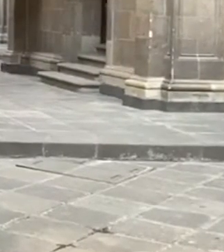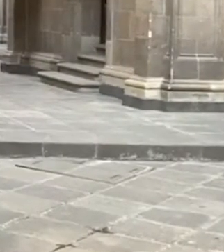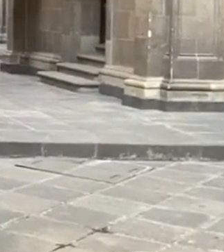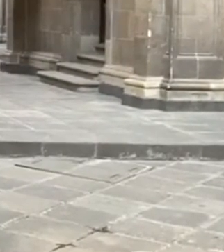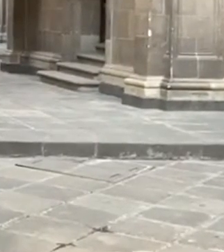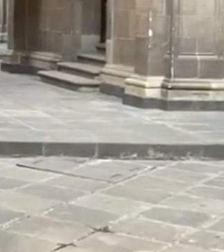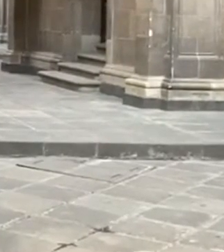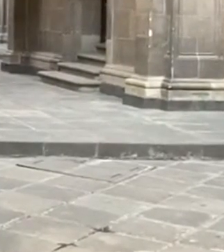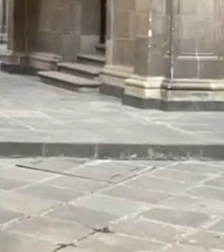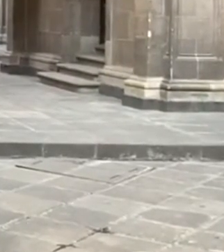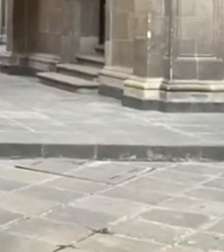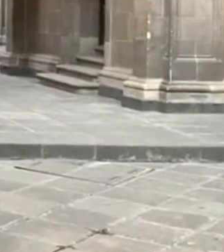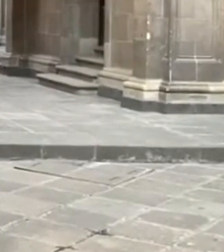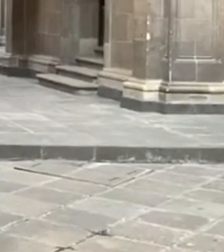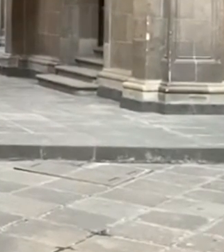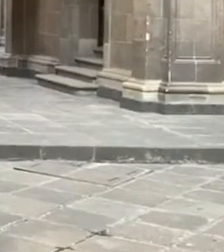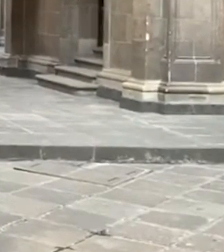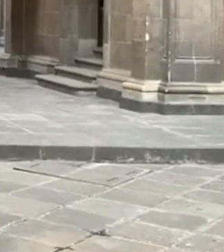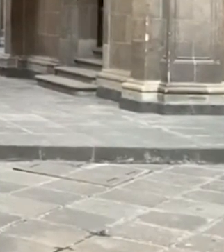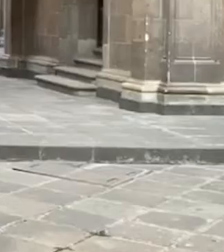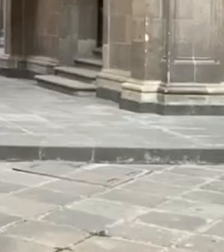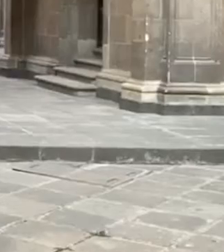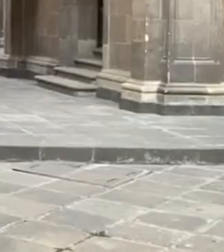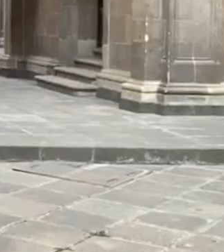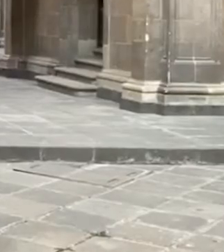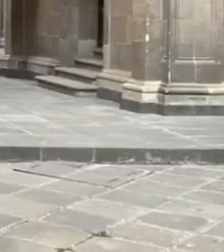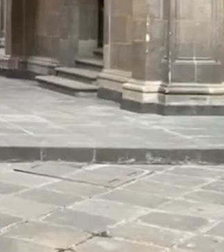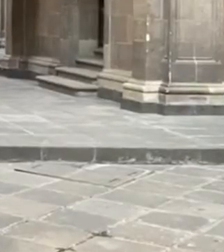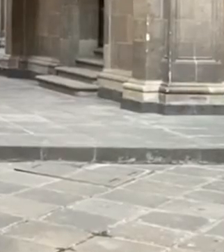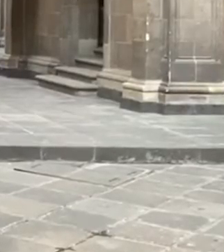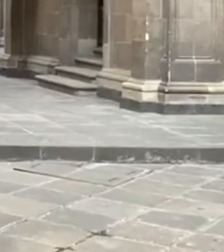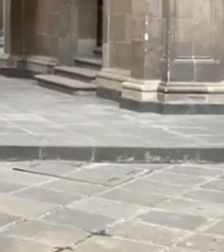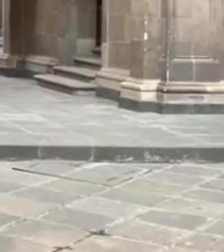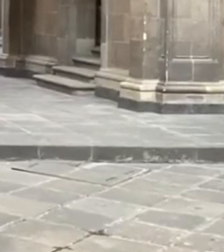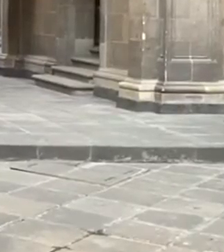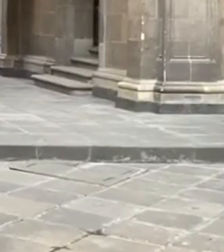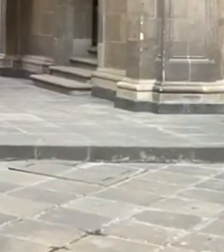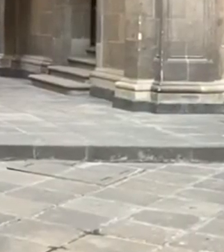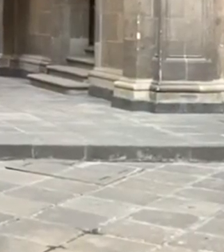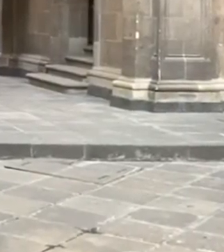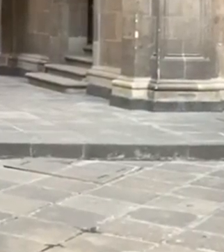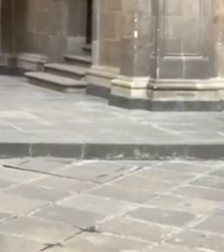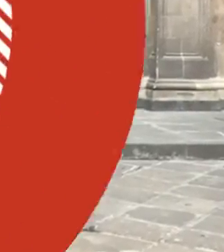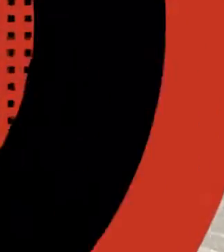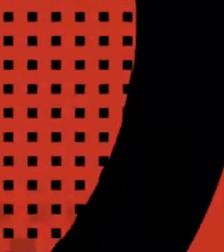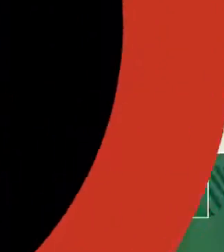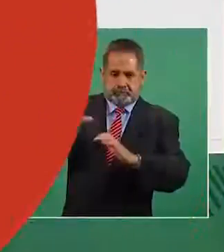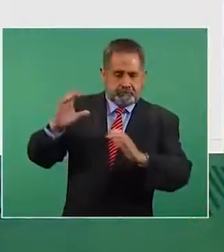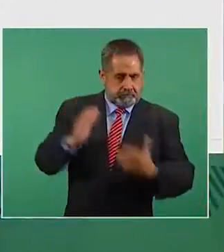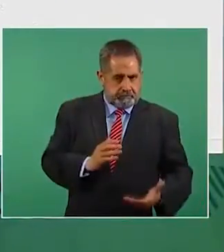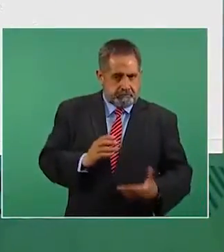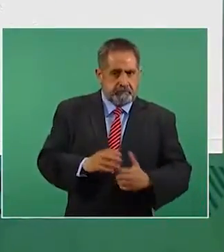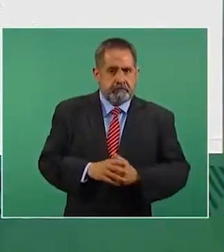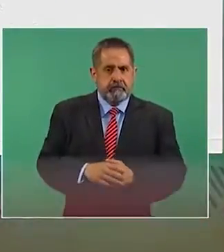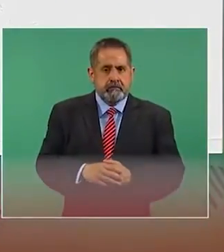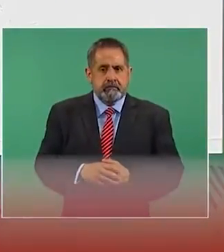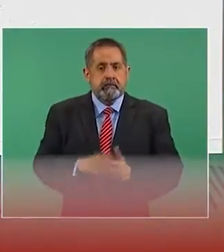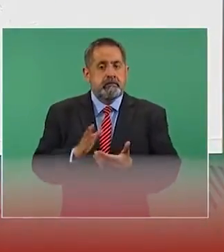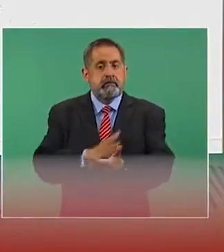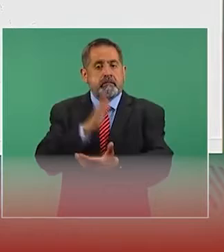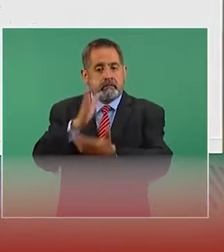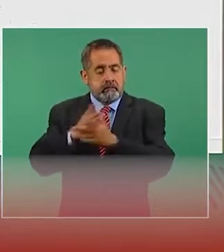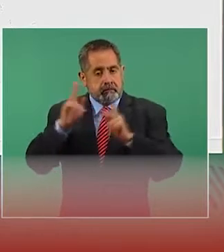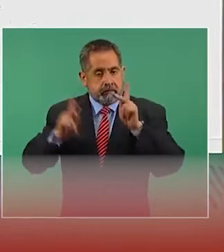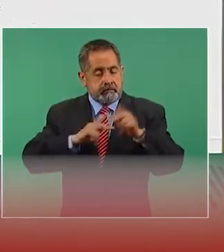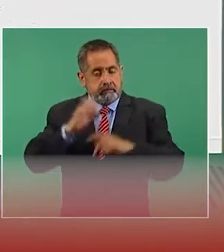la vacuna india que ya se patentó a nivel internacional. Al respecto, veamos como lo dijo el canciller Marcelo Ebrard. Voy a visitar